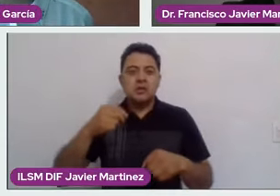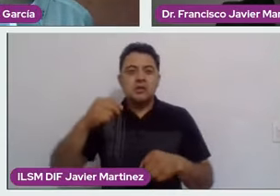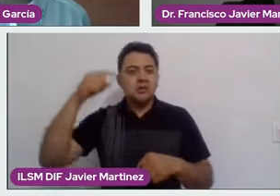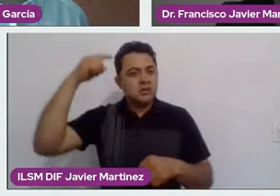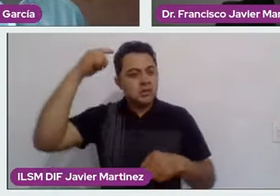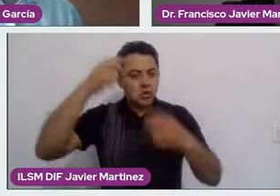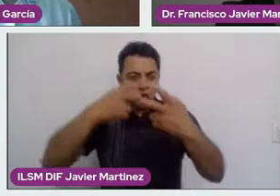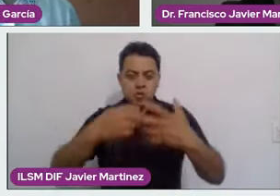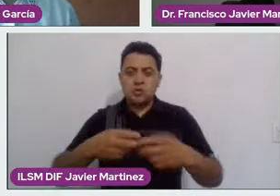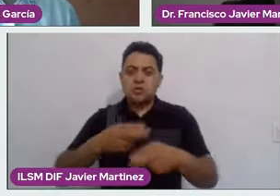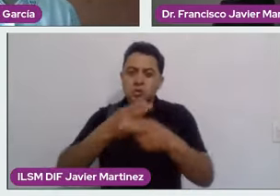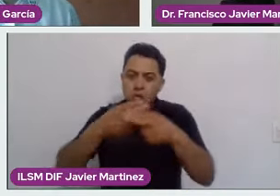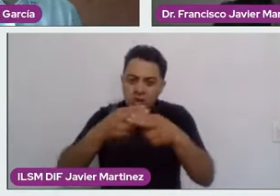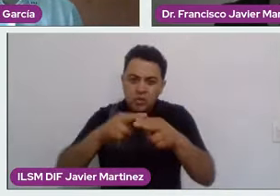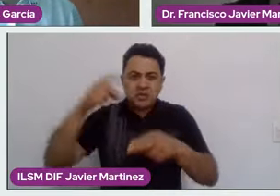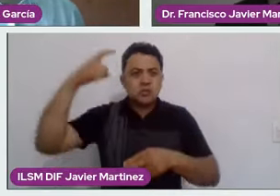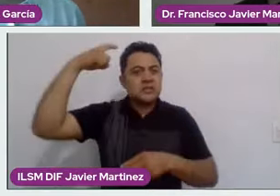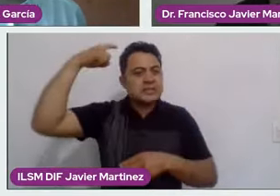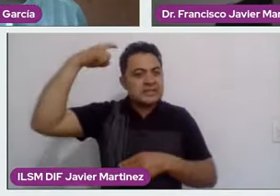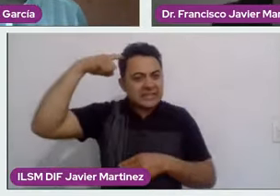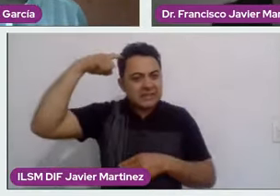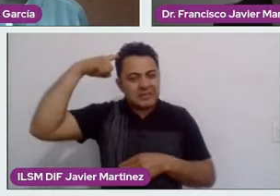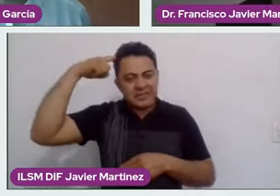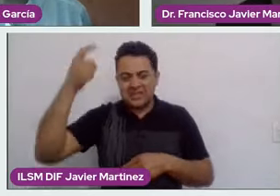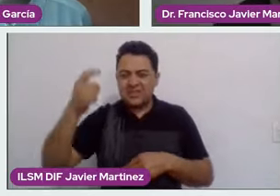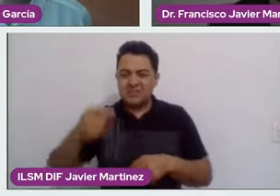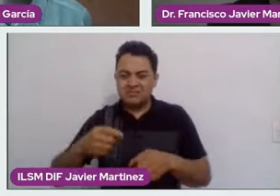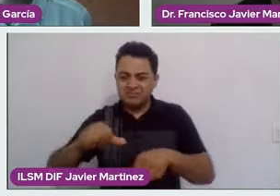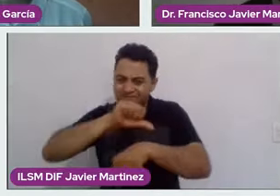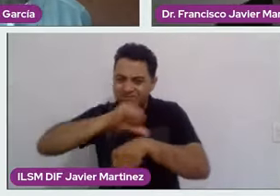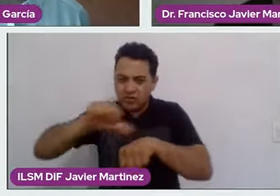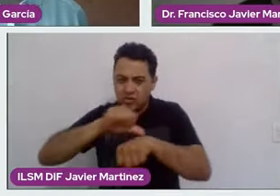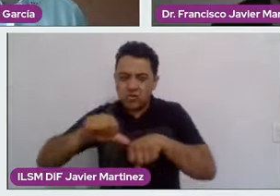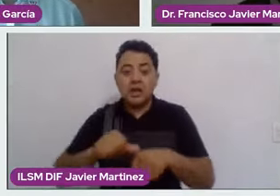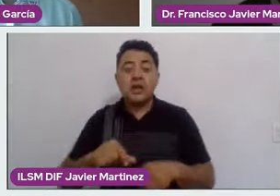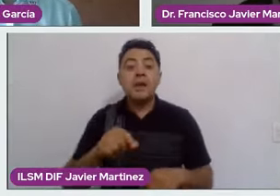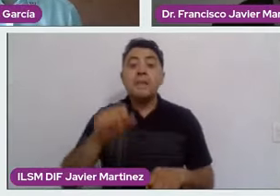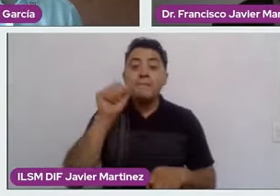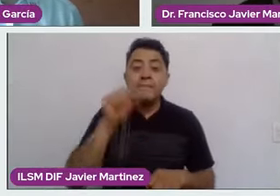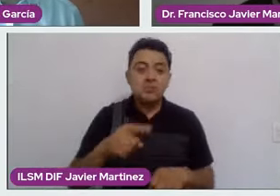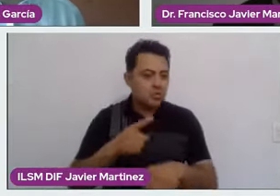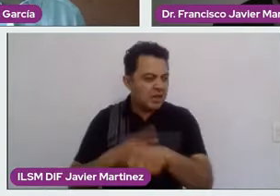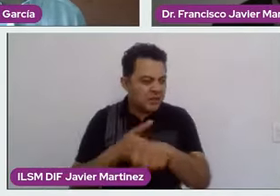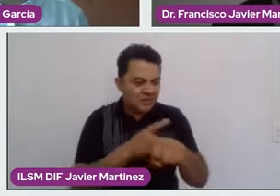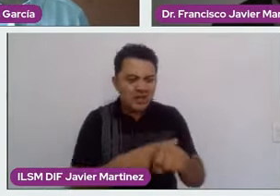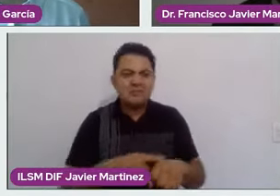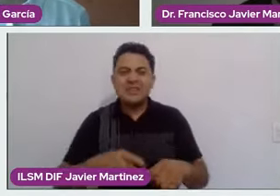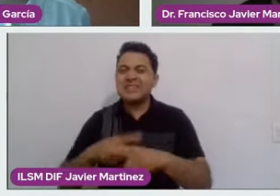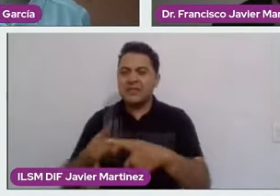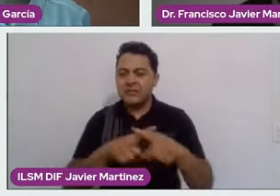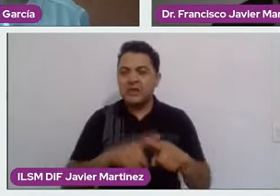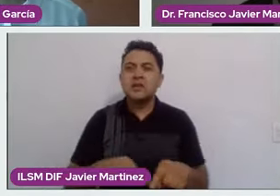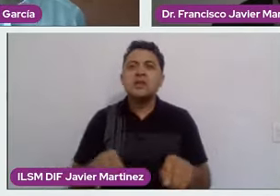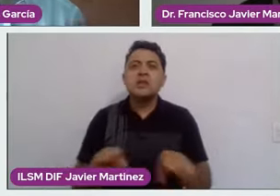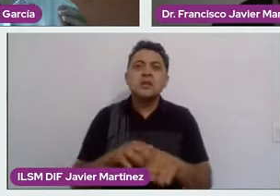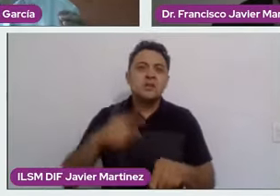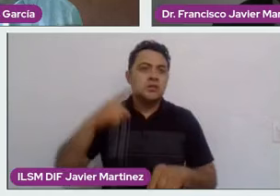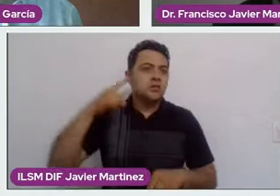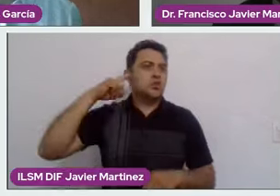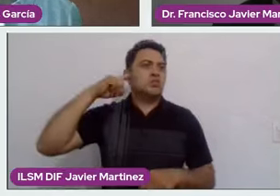de Acoxpa, atendiendo diversos padecimientos como vértigo, sordera, niñas, niños y adultos,